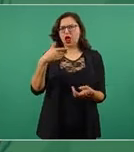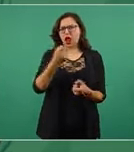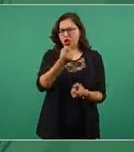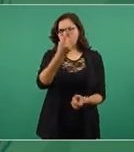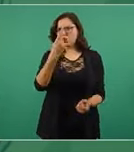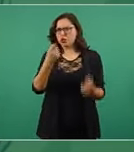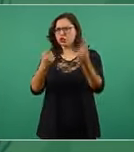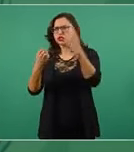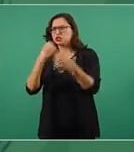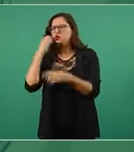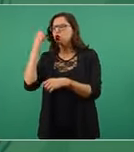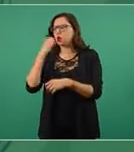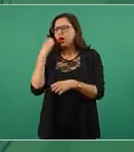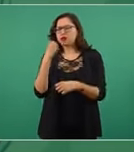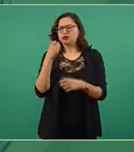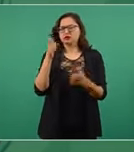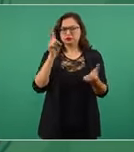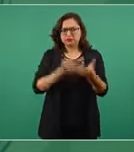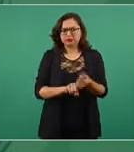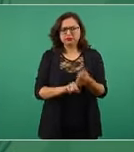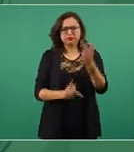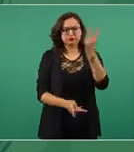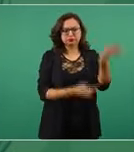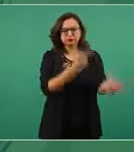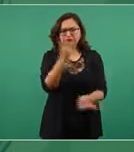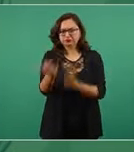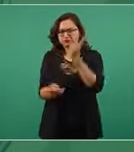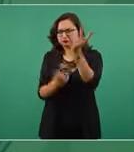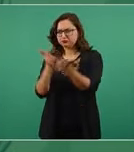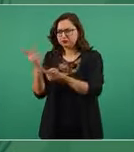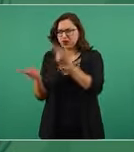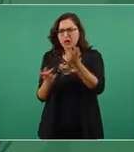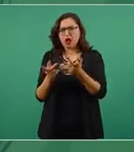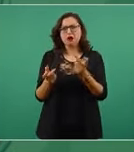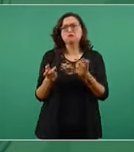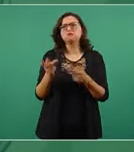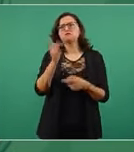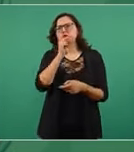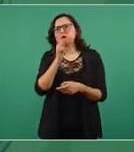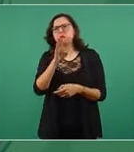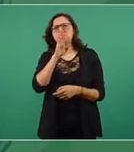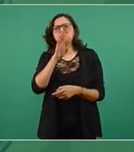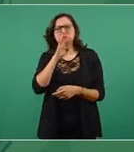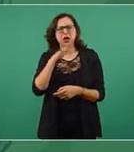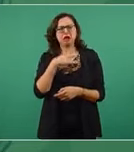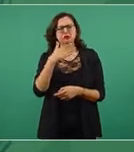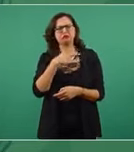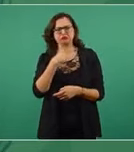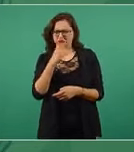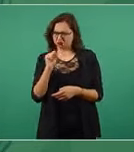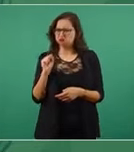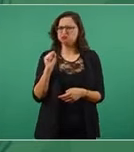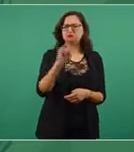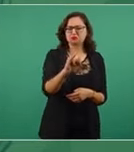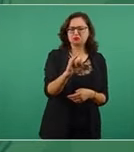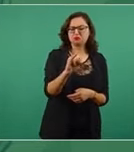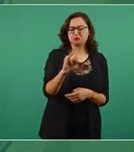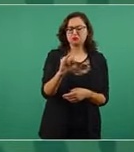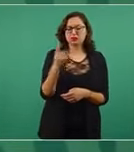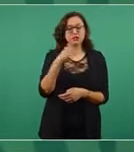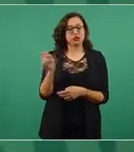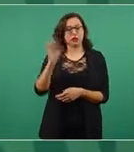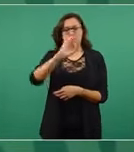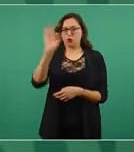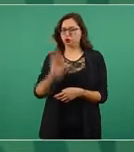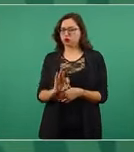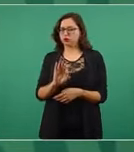En algunas los padres deciden que sí, no al 100%, ¿eh?